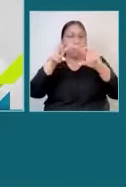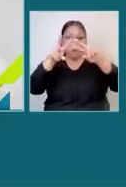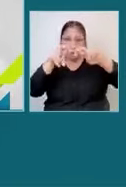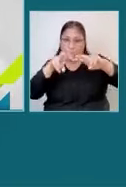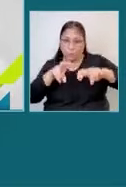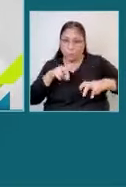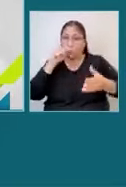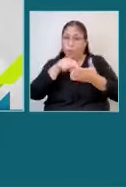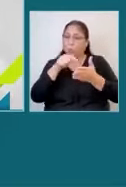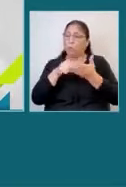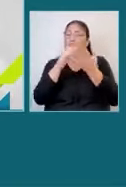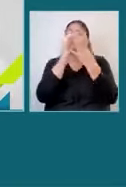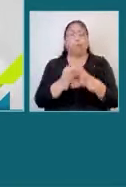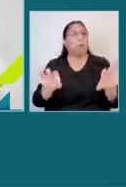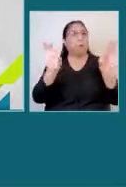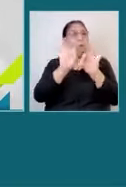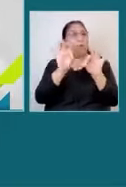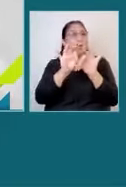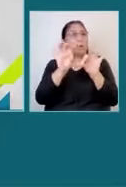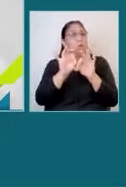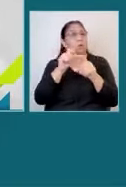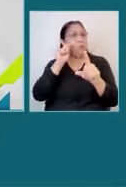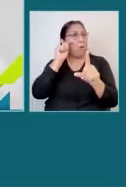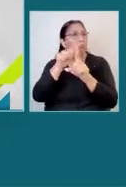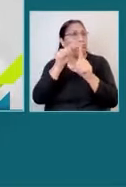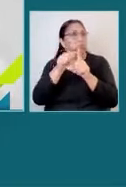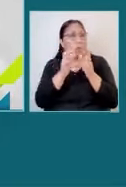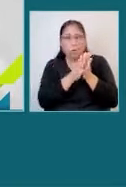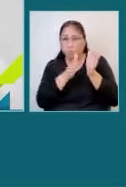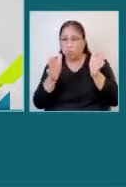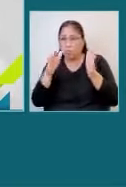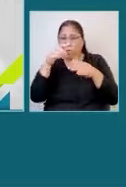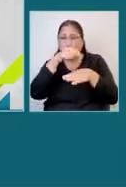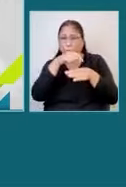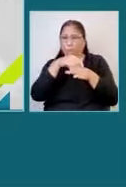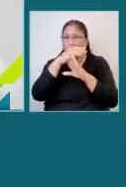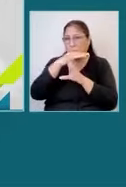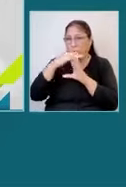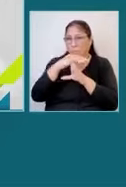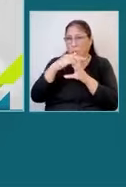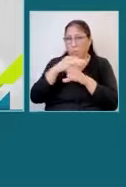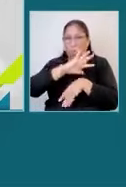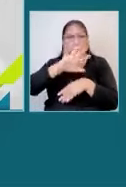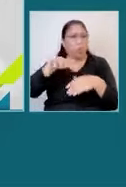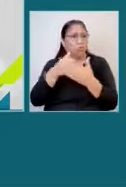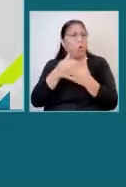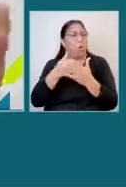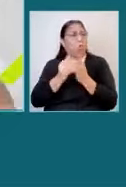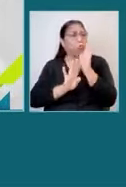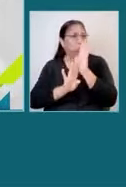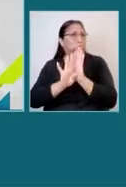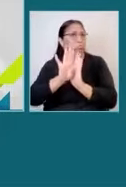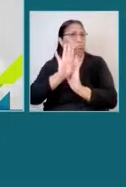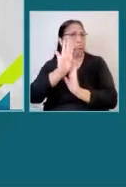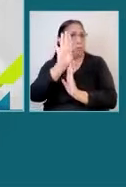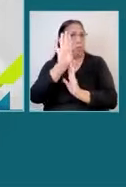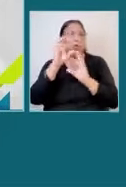importantes para poder conducir con una mirada un poco más de mediano plazo todo este desarrollo de